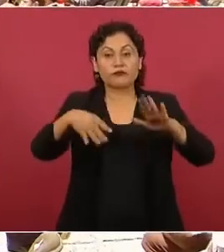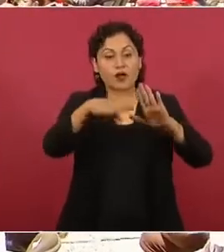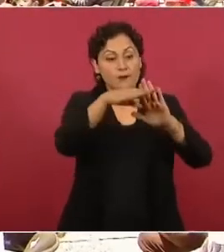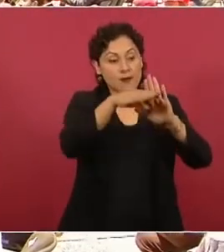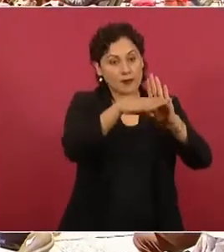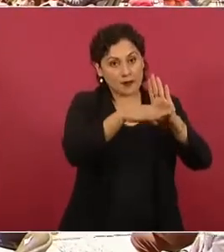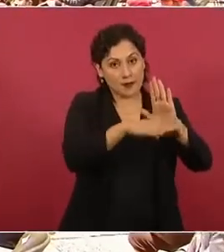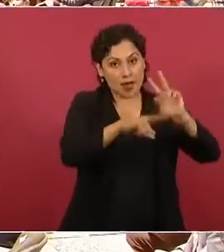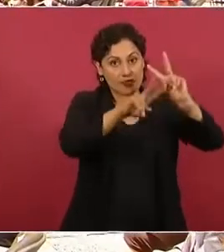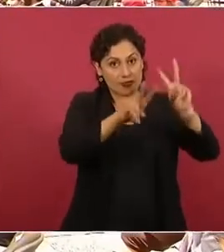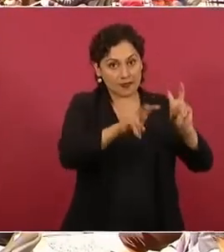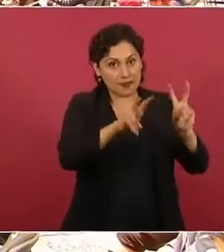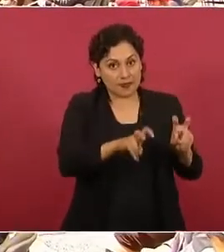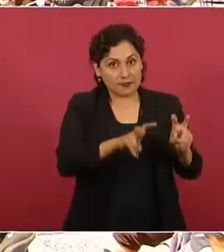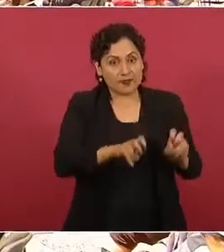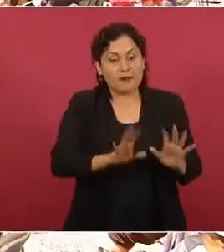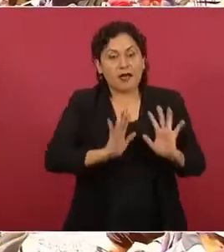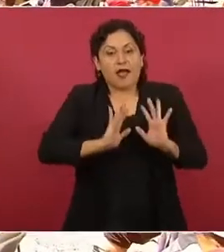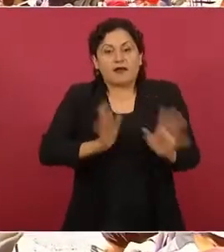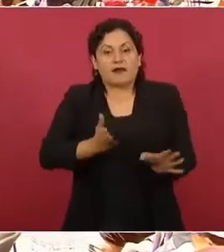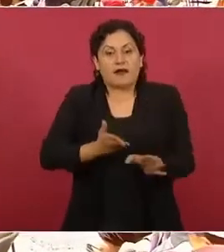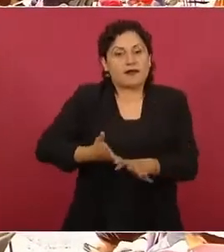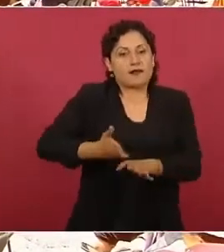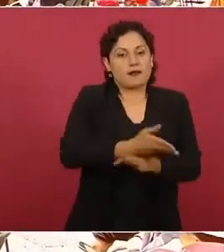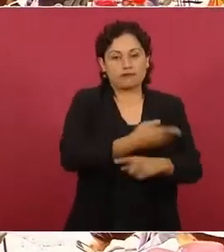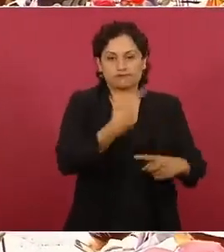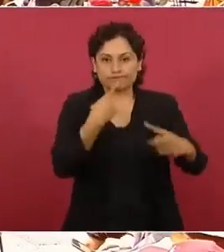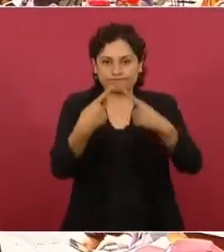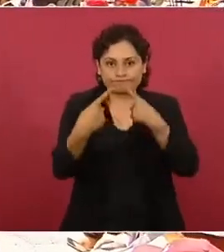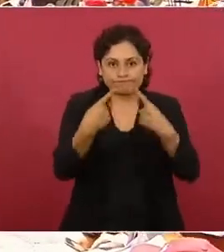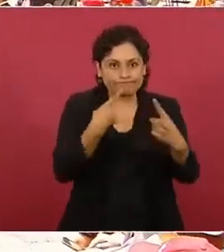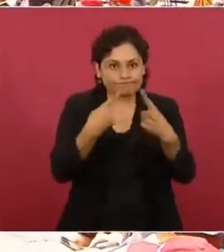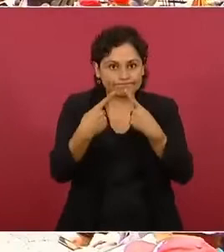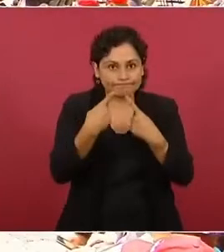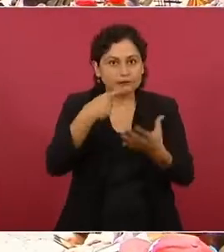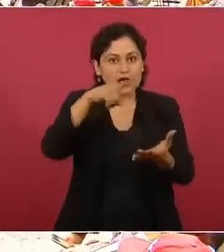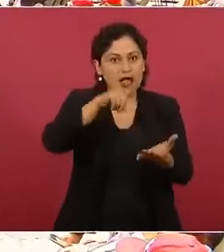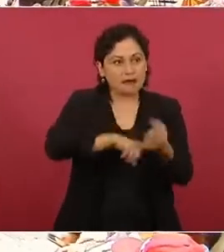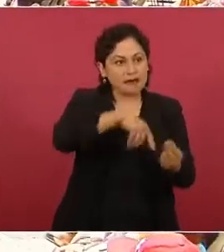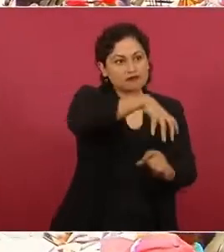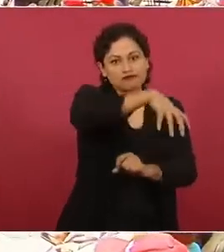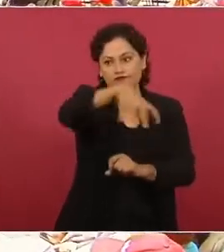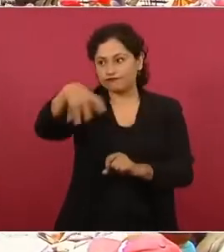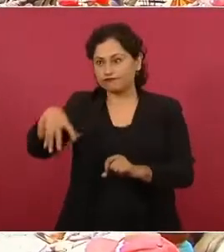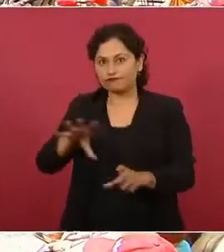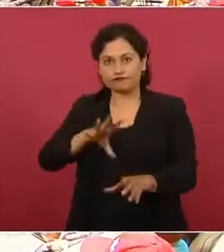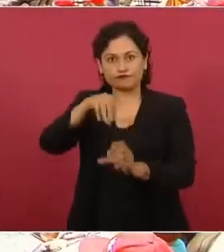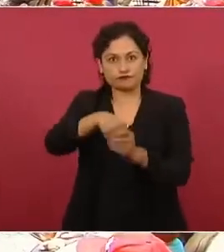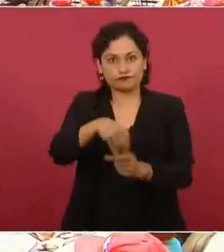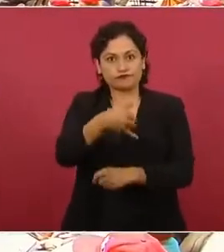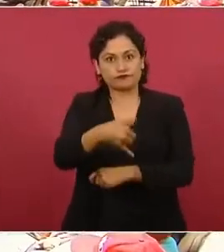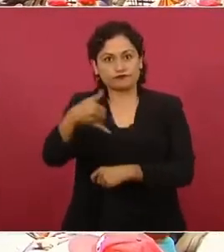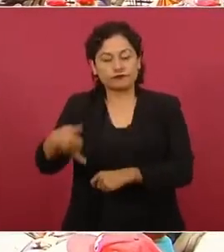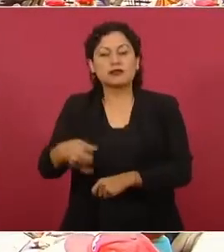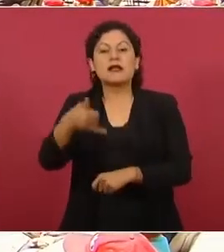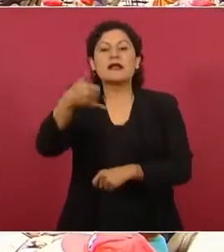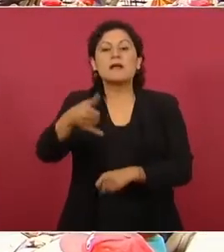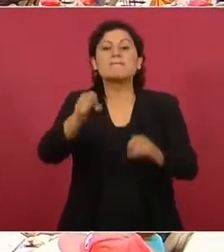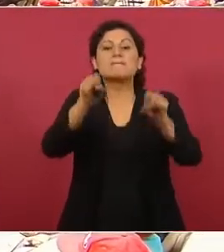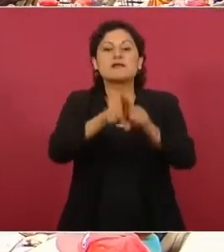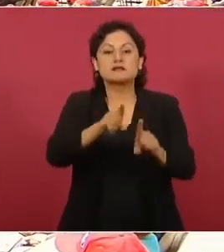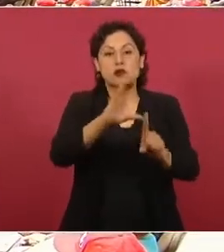ampliamente discutidos y consensuados en los distintos órganos colegiados, así como en las comisiones primera y